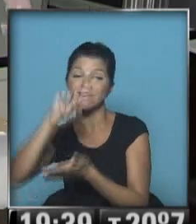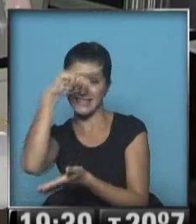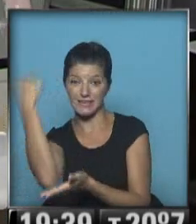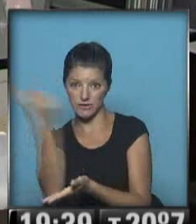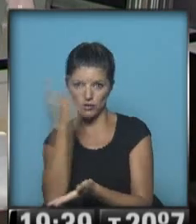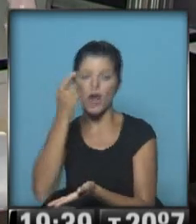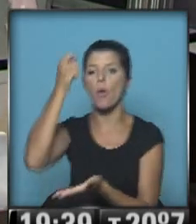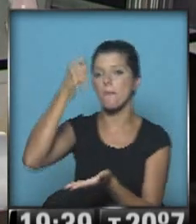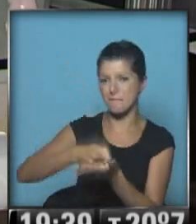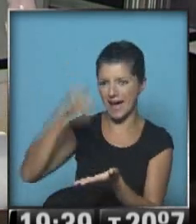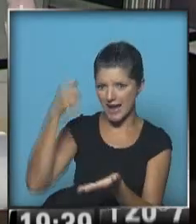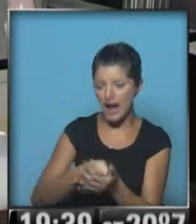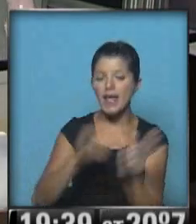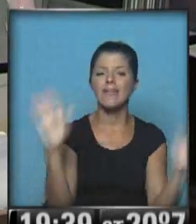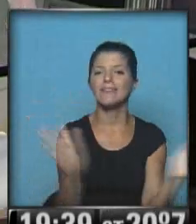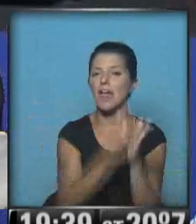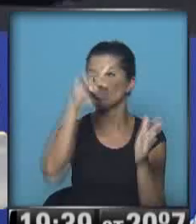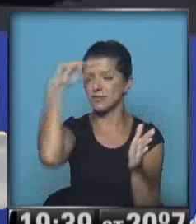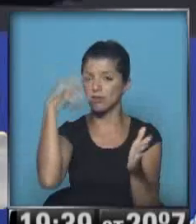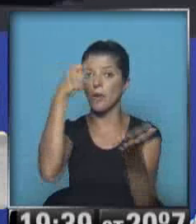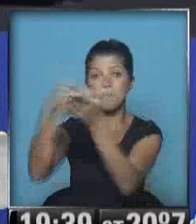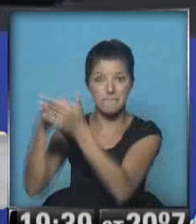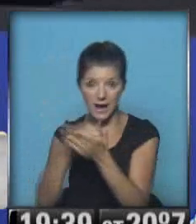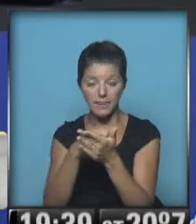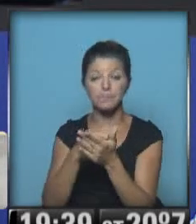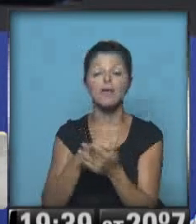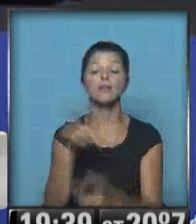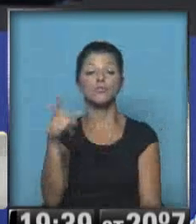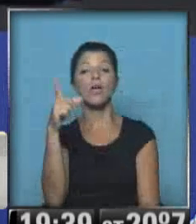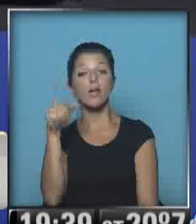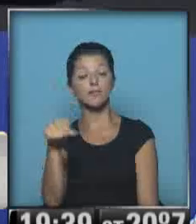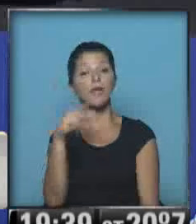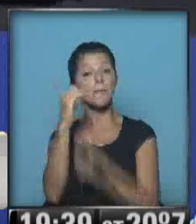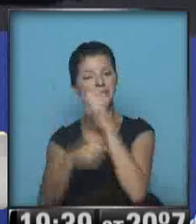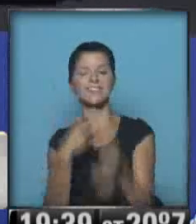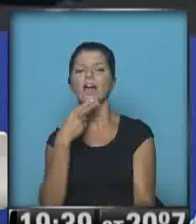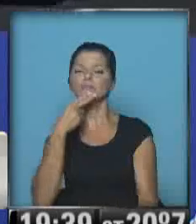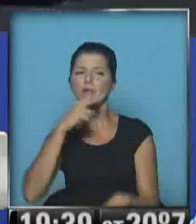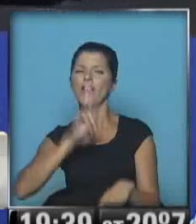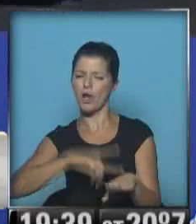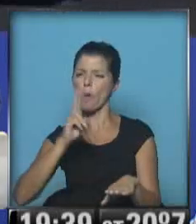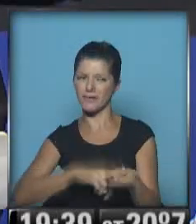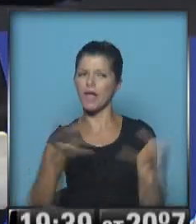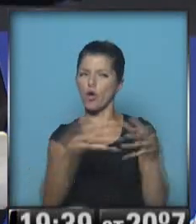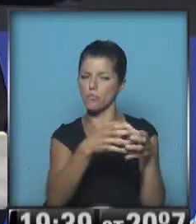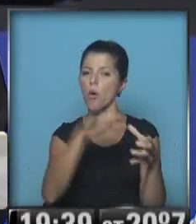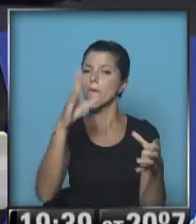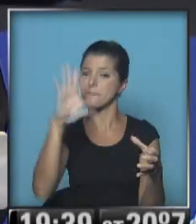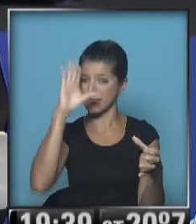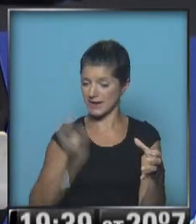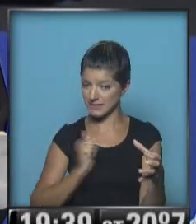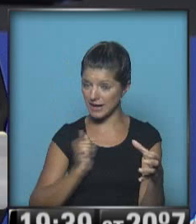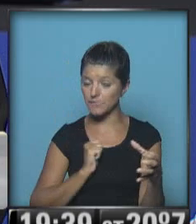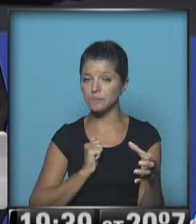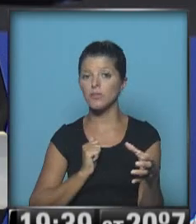pagar solicitadas en diarios extranjeros le recomienda a la Dictadura a la junta militar que le había contratado hacer